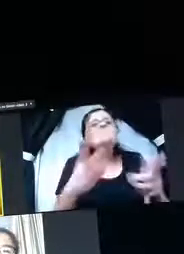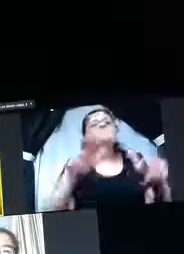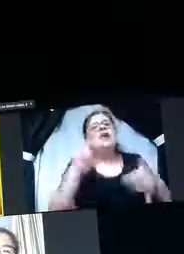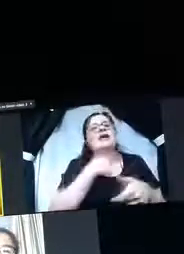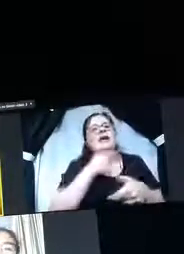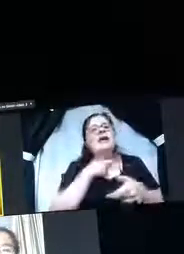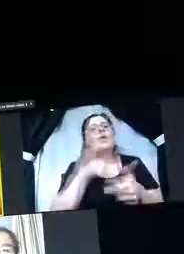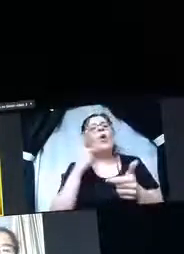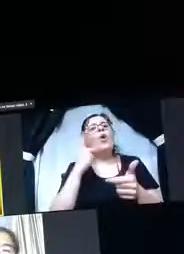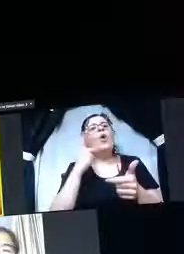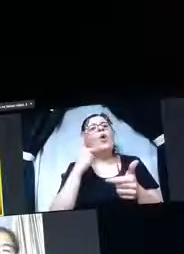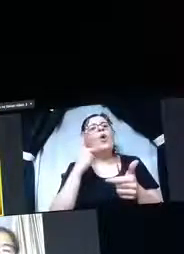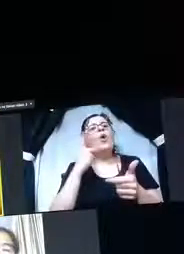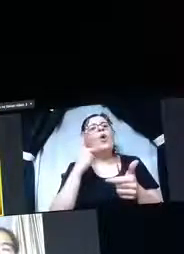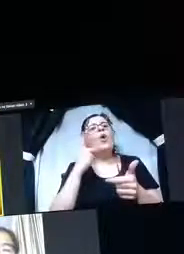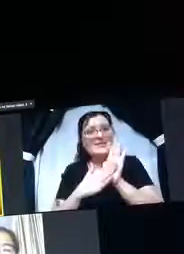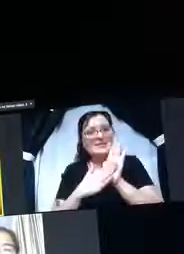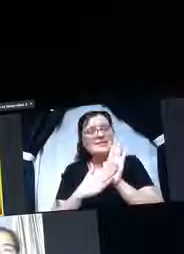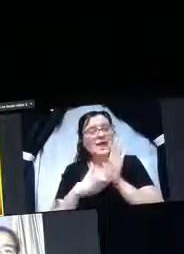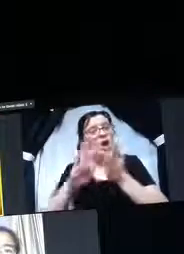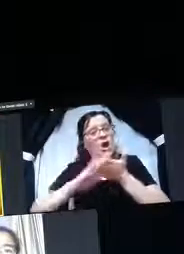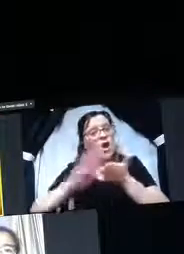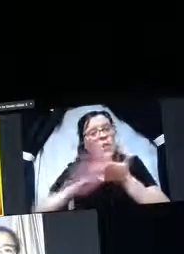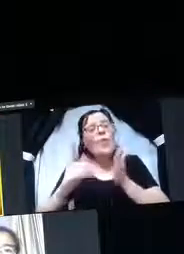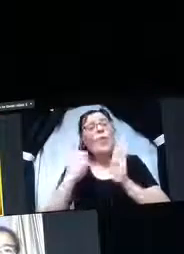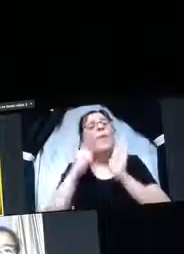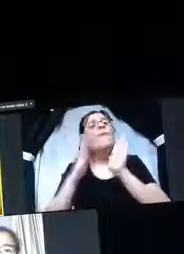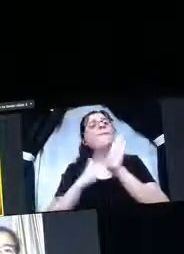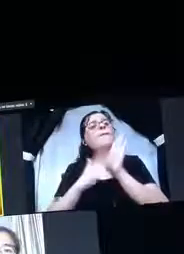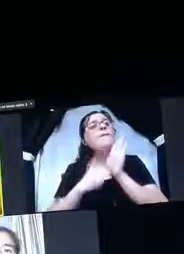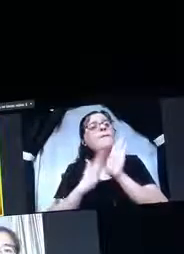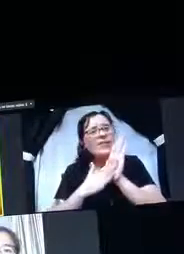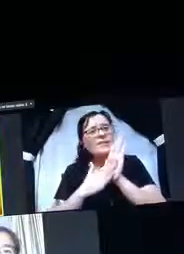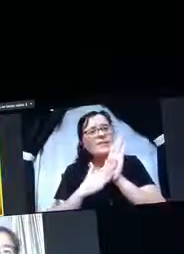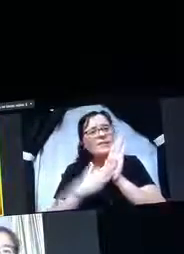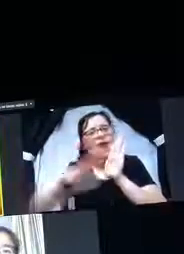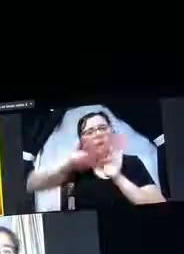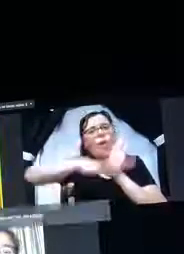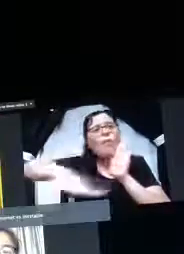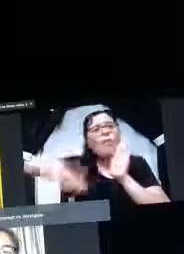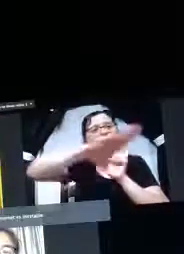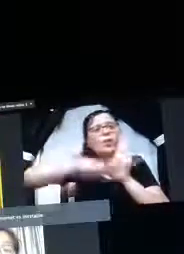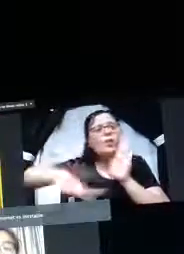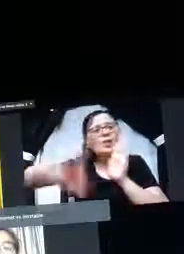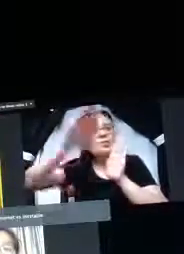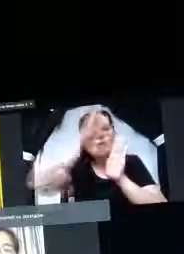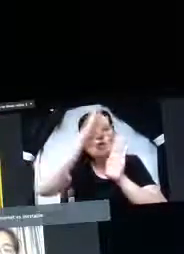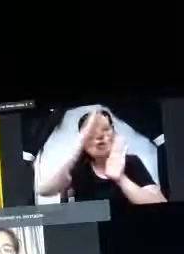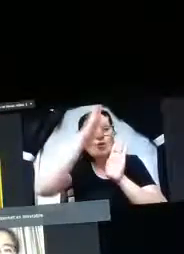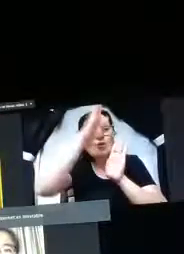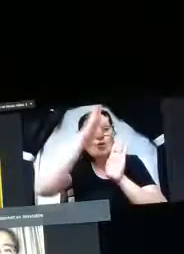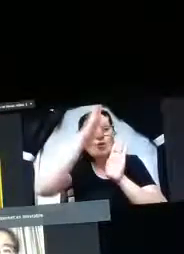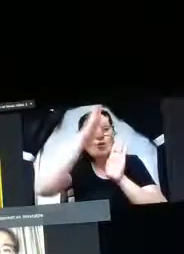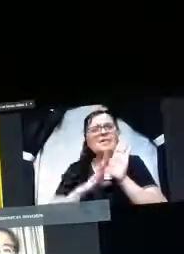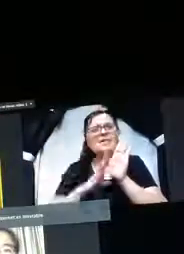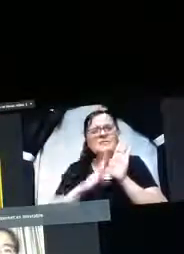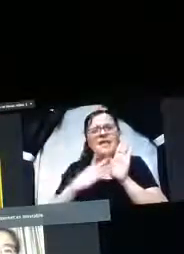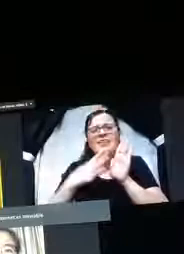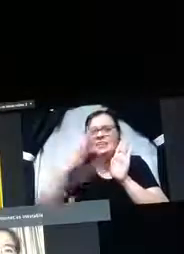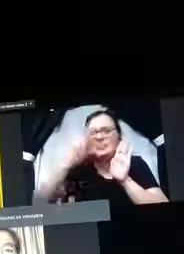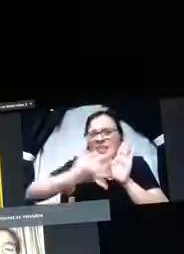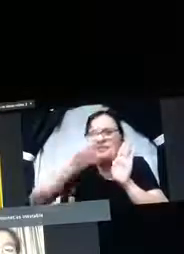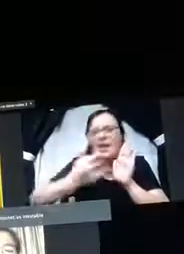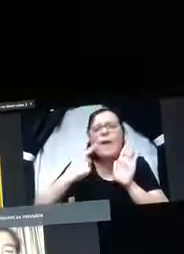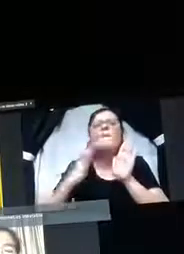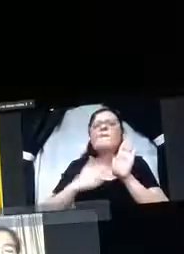auditiva propiamente dicha, con pruebas que estén realmente ajustadas a la realidad, porque si no corremos